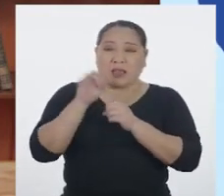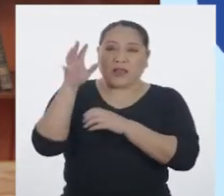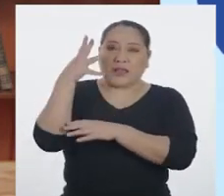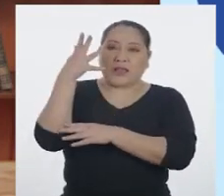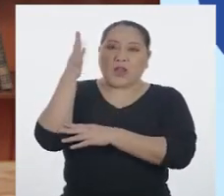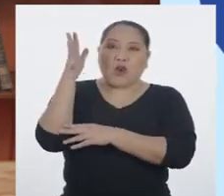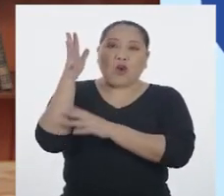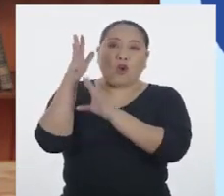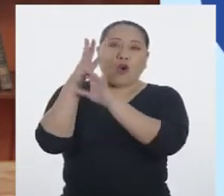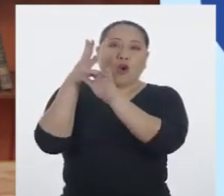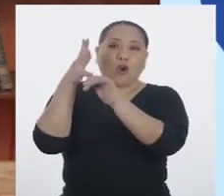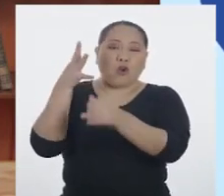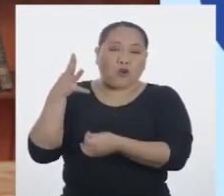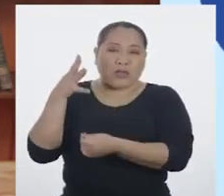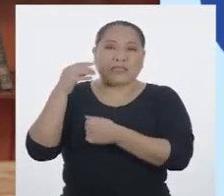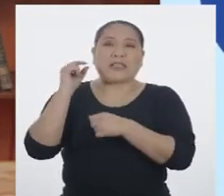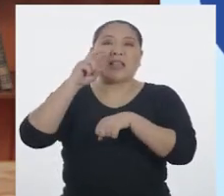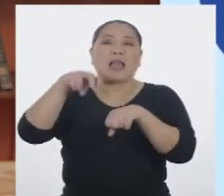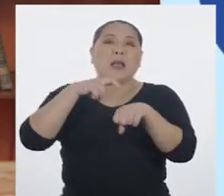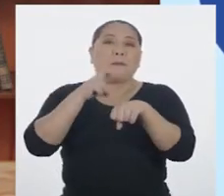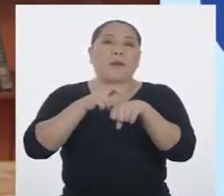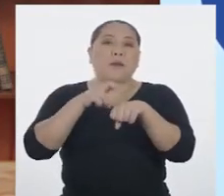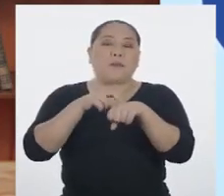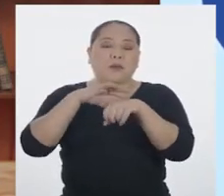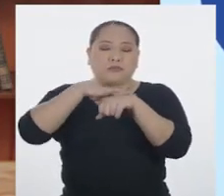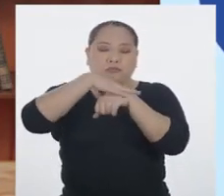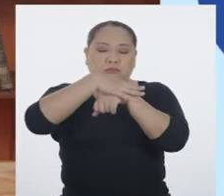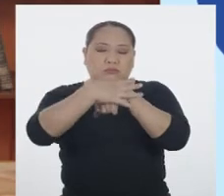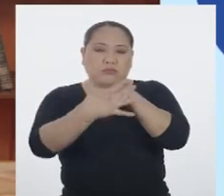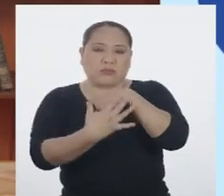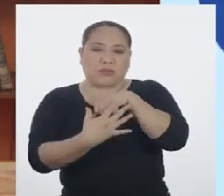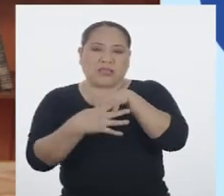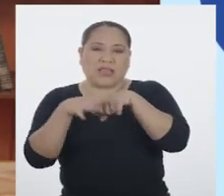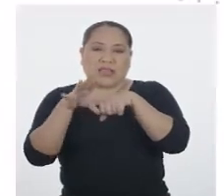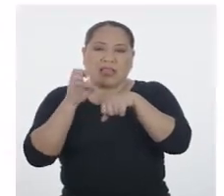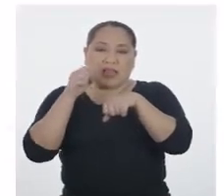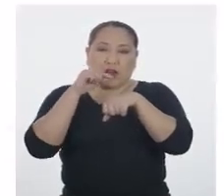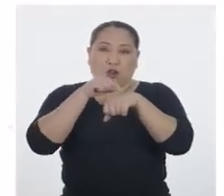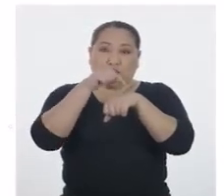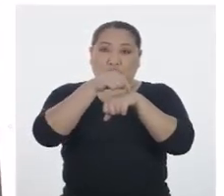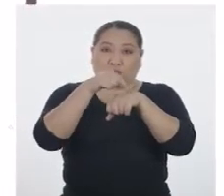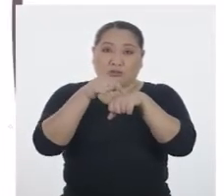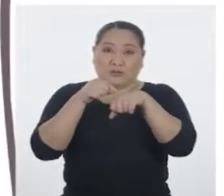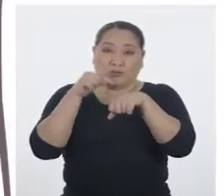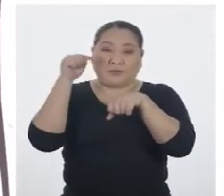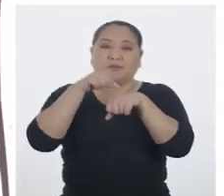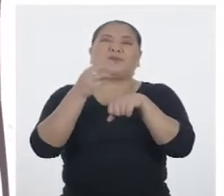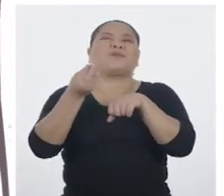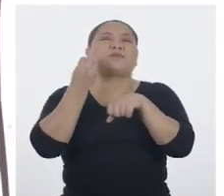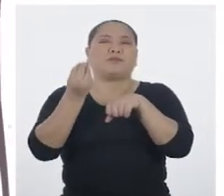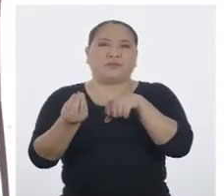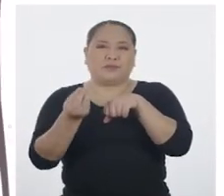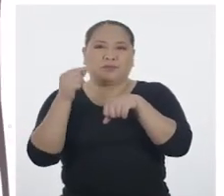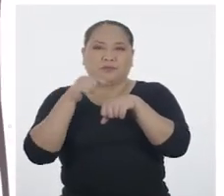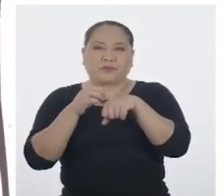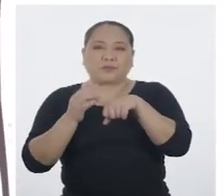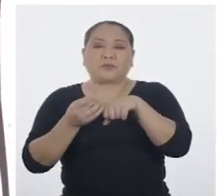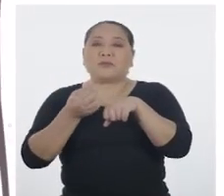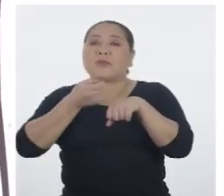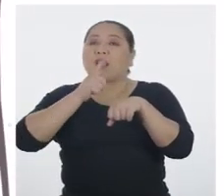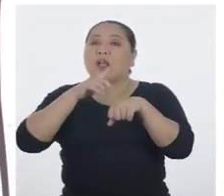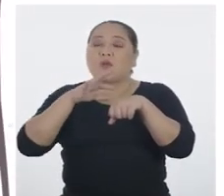heladas las hojas de la papa presentan una capa de hielo sobre su superficie? Esto se debe a que